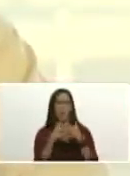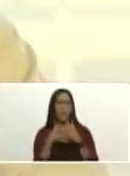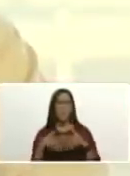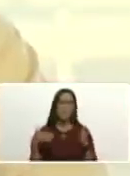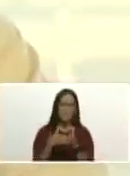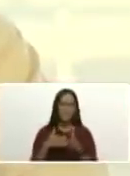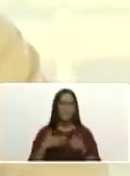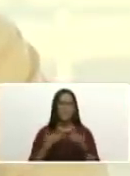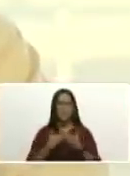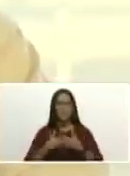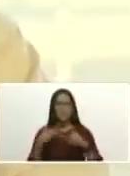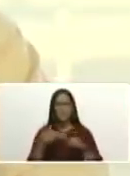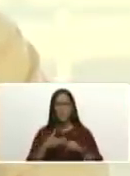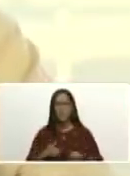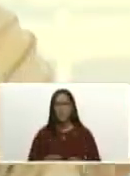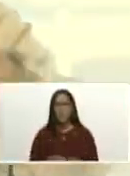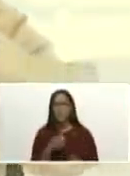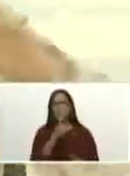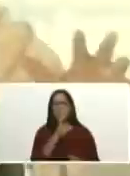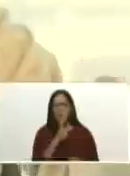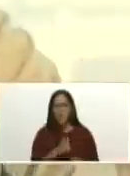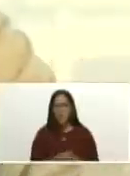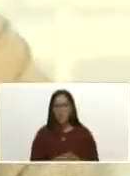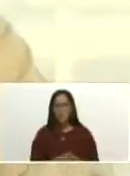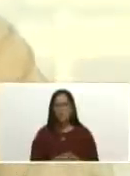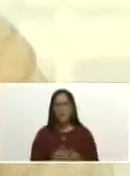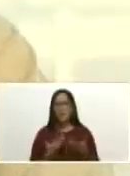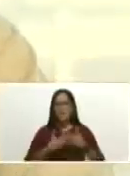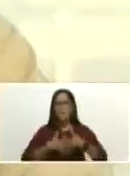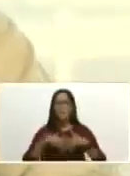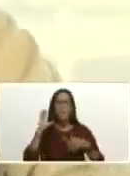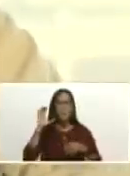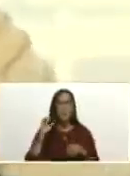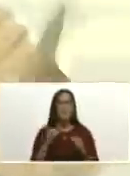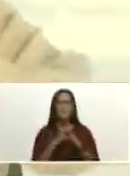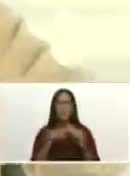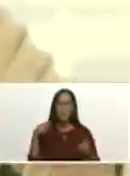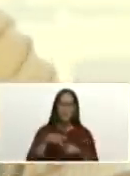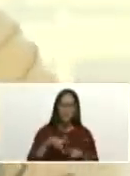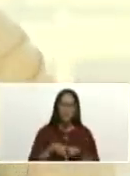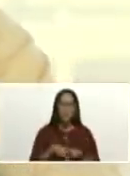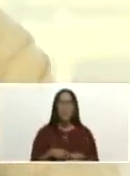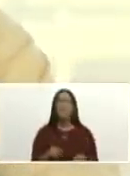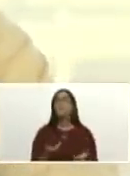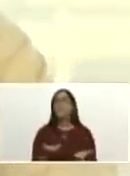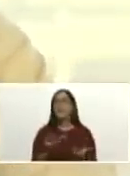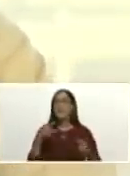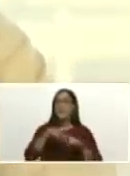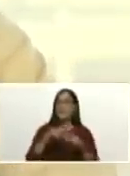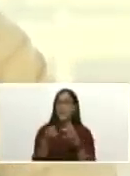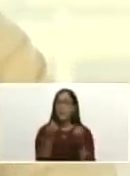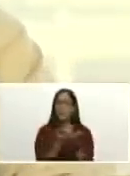industria petrolera? Para que atacara todas las industrias del país. Para que atacara la economía del país.